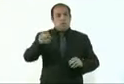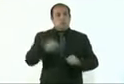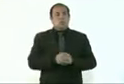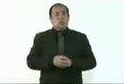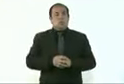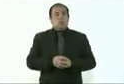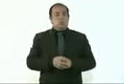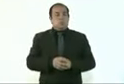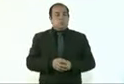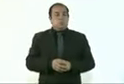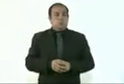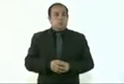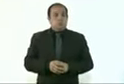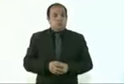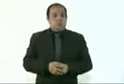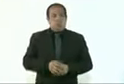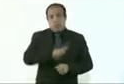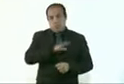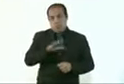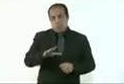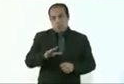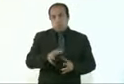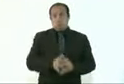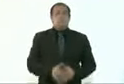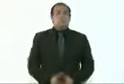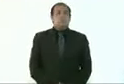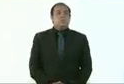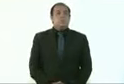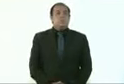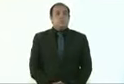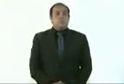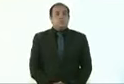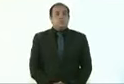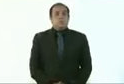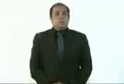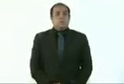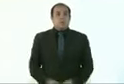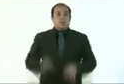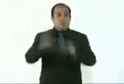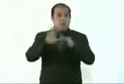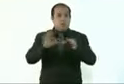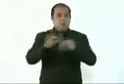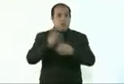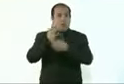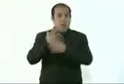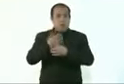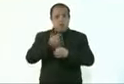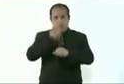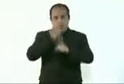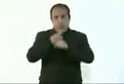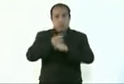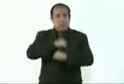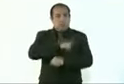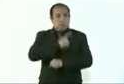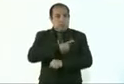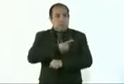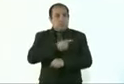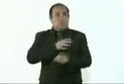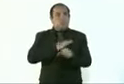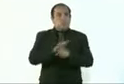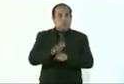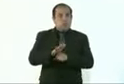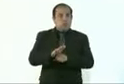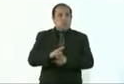esta razón. En general, la orientación que da la Secretaría de Salud es, si tengo